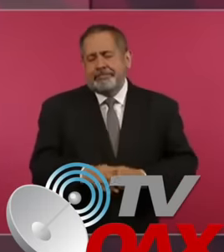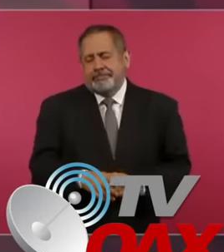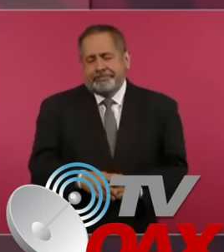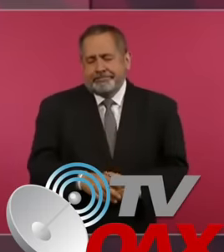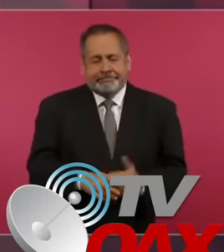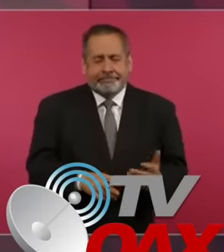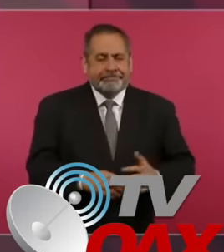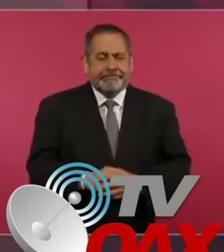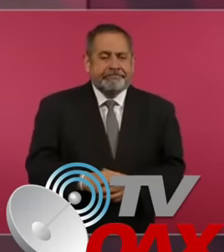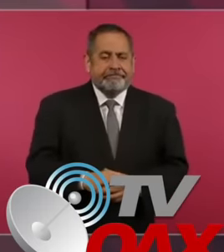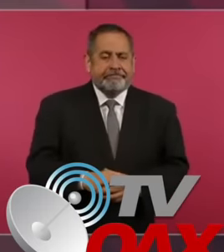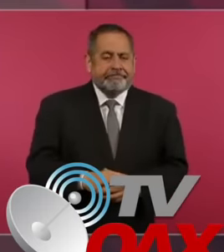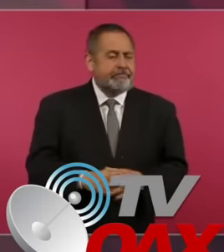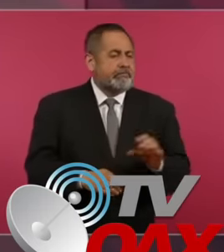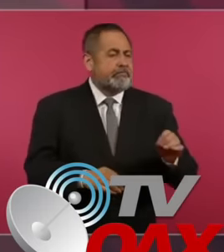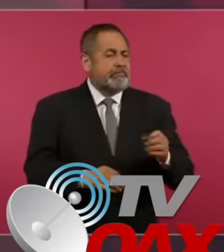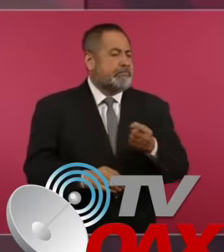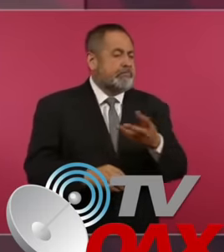los